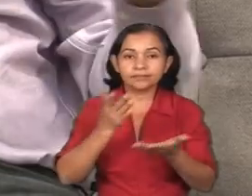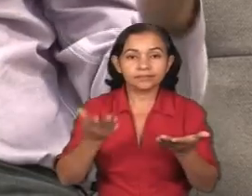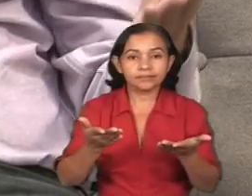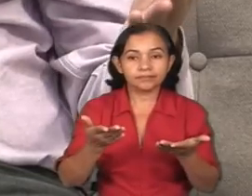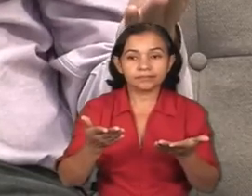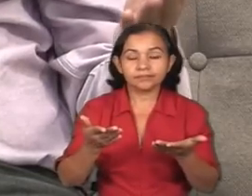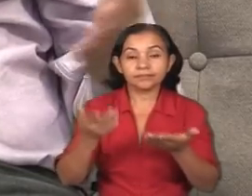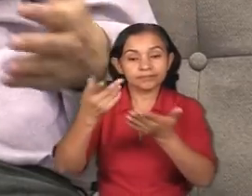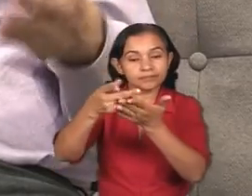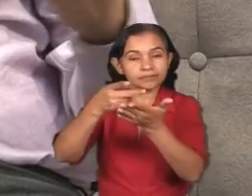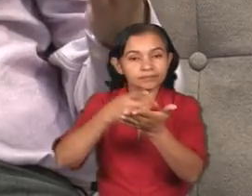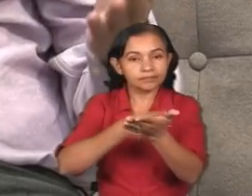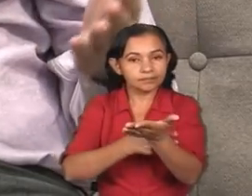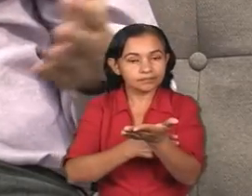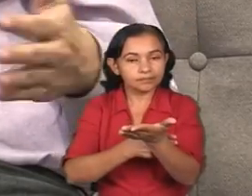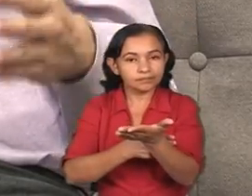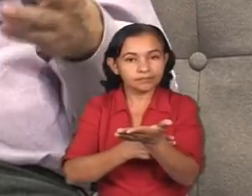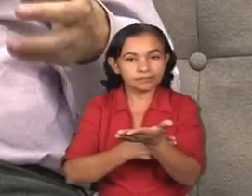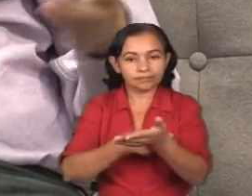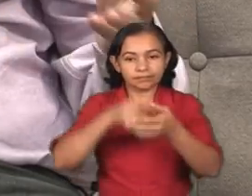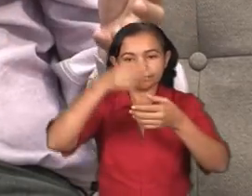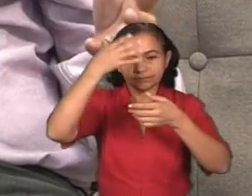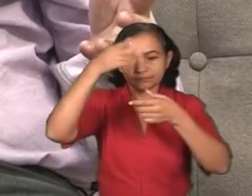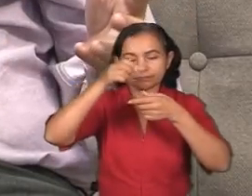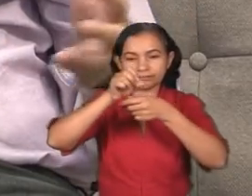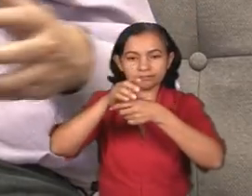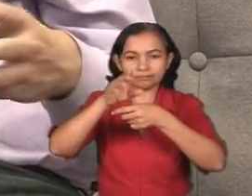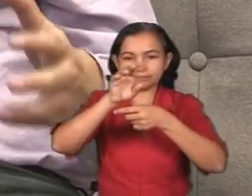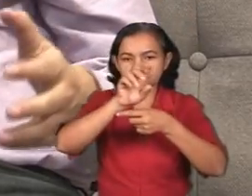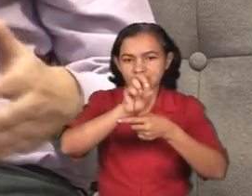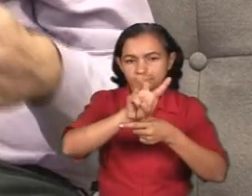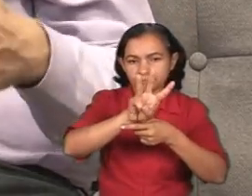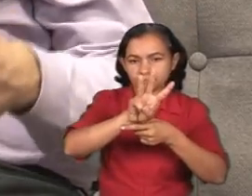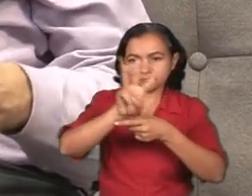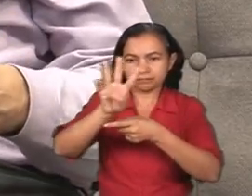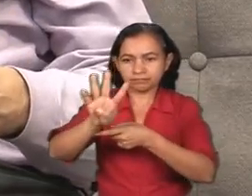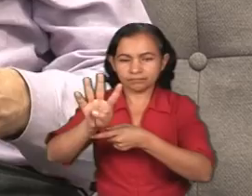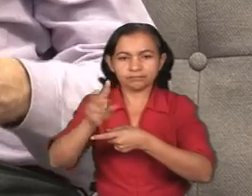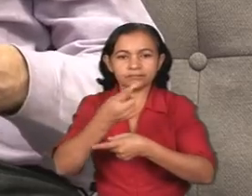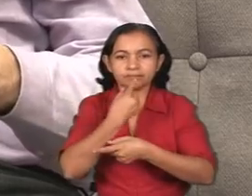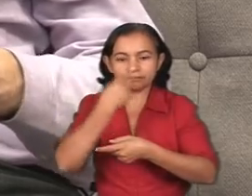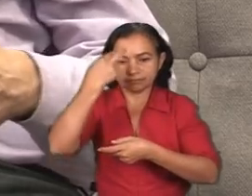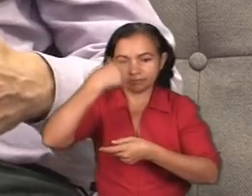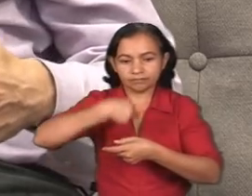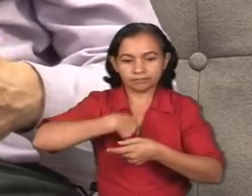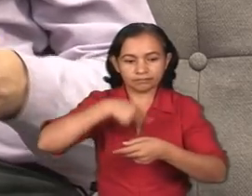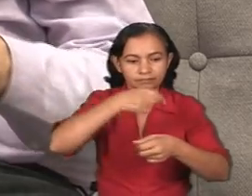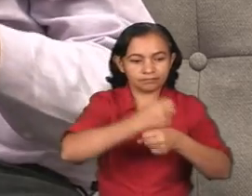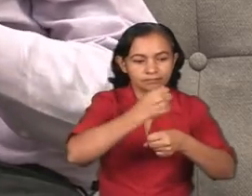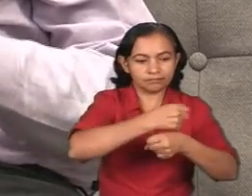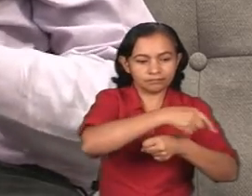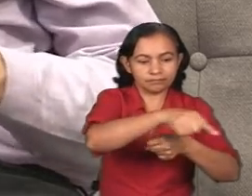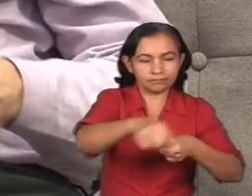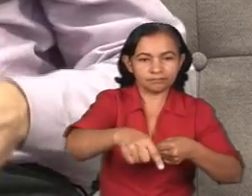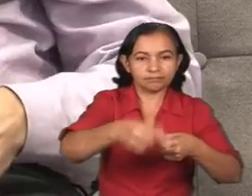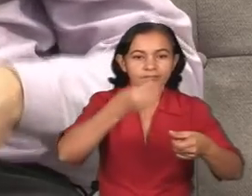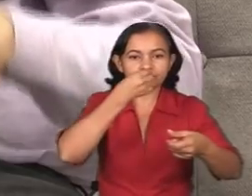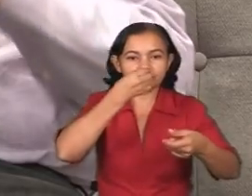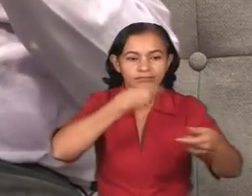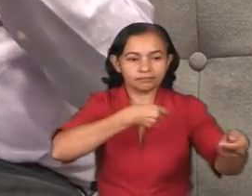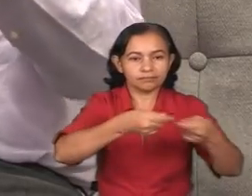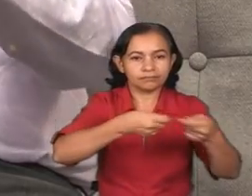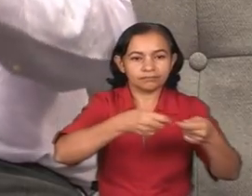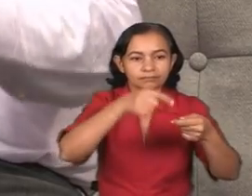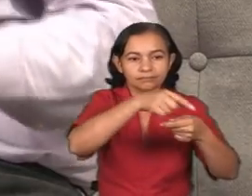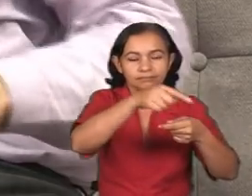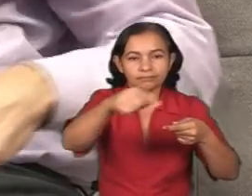se hace un gran proyecto, bueno, los ingenieros, 3-4 ingenieros, pero al final el obrero, alrededor del obrero hay alguien que le vende la comida,